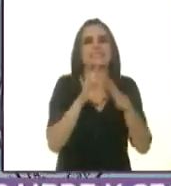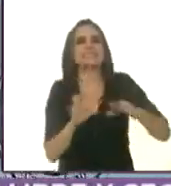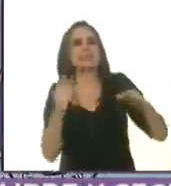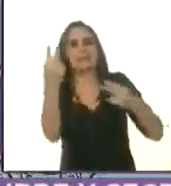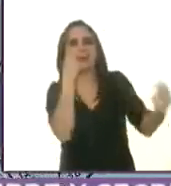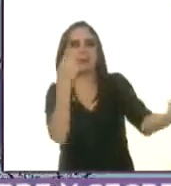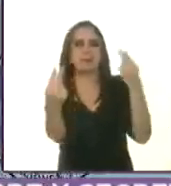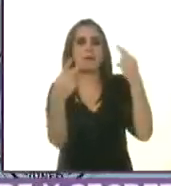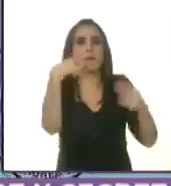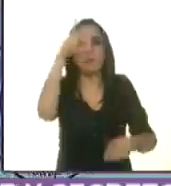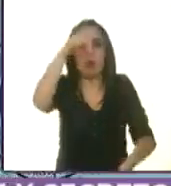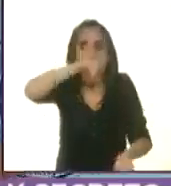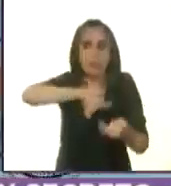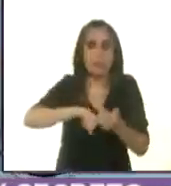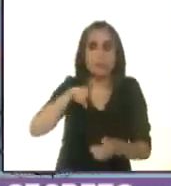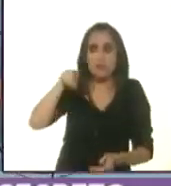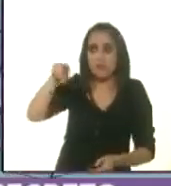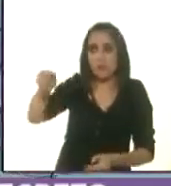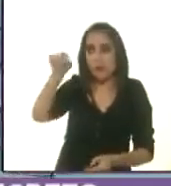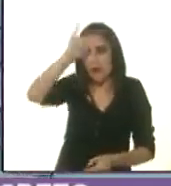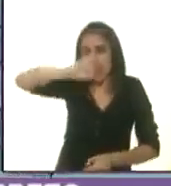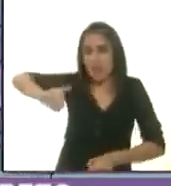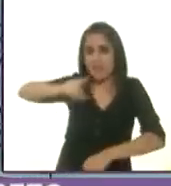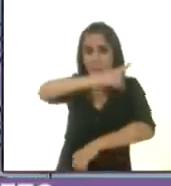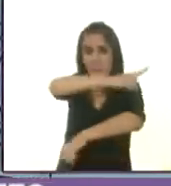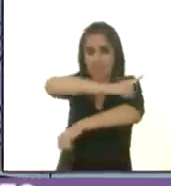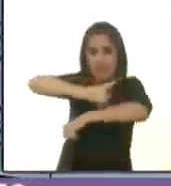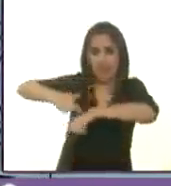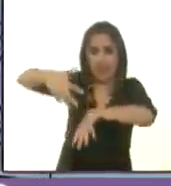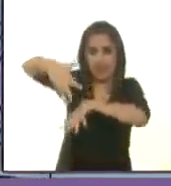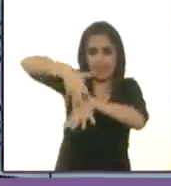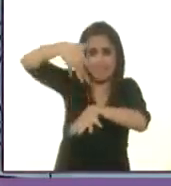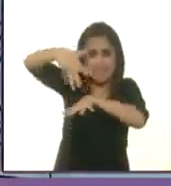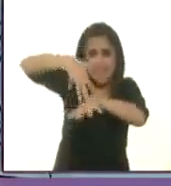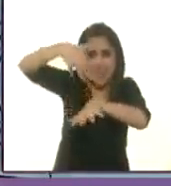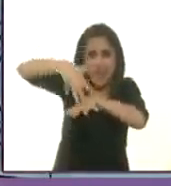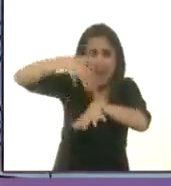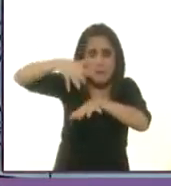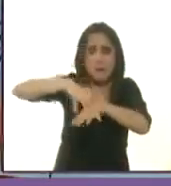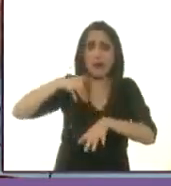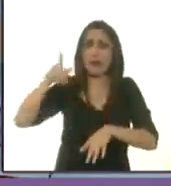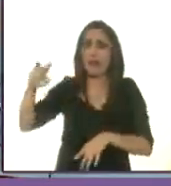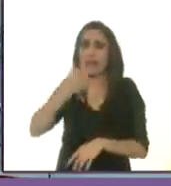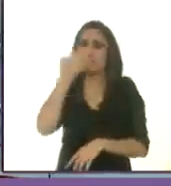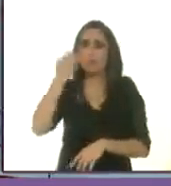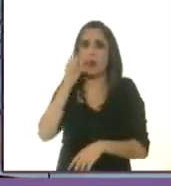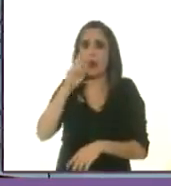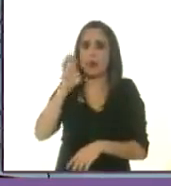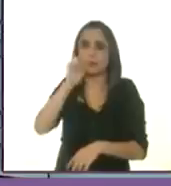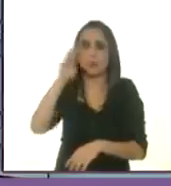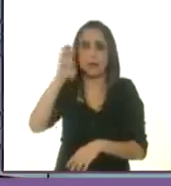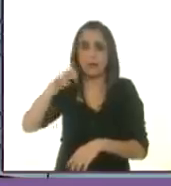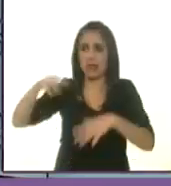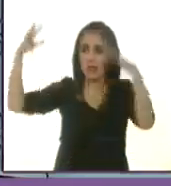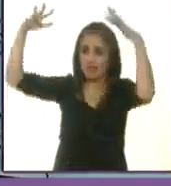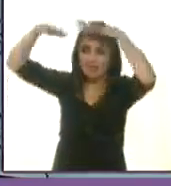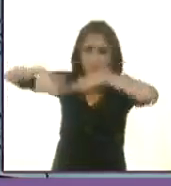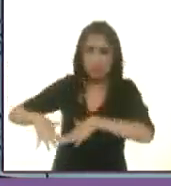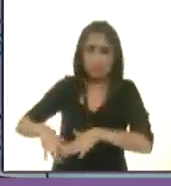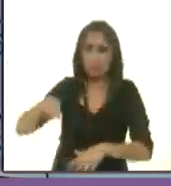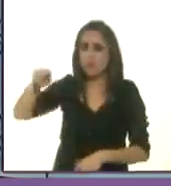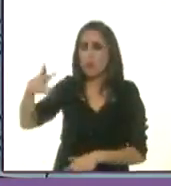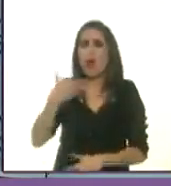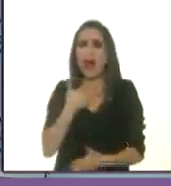cuando fuiste delegada del al pan y el revés a mí te está esperando tiene sangre en las